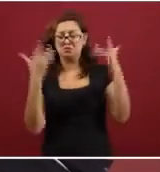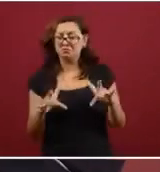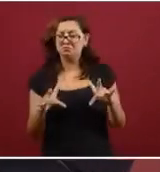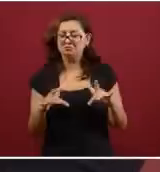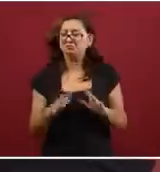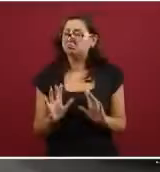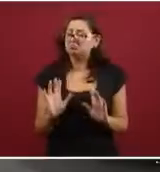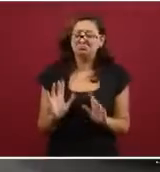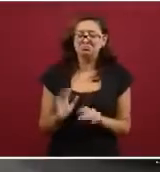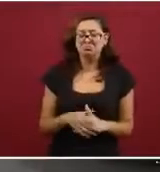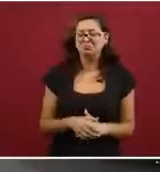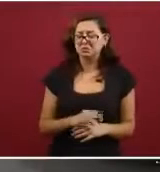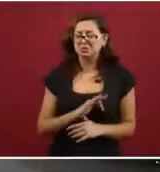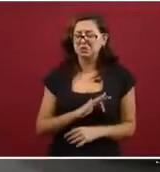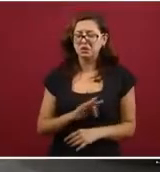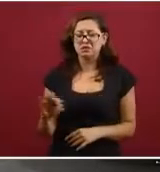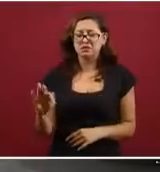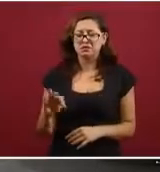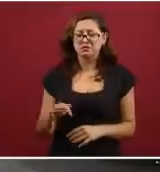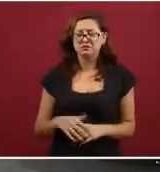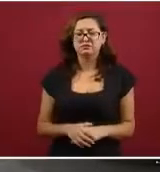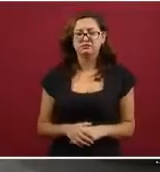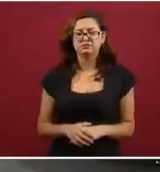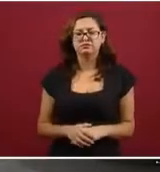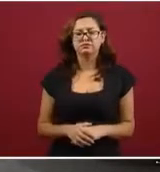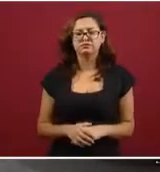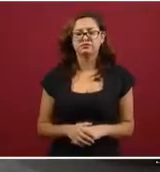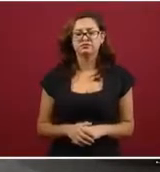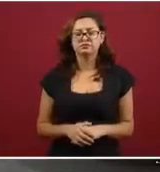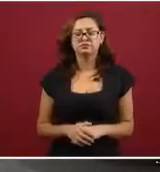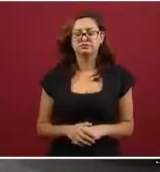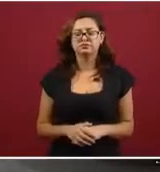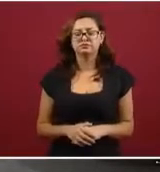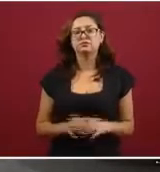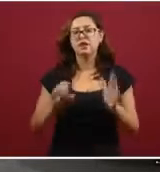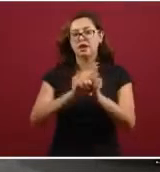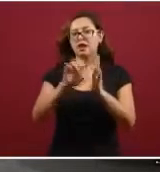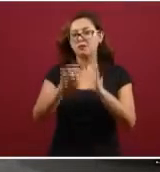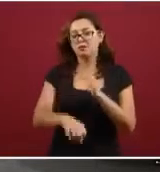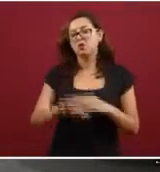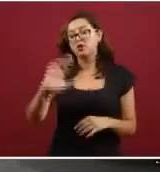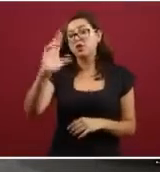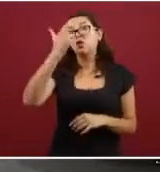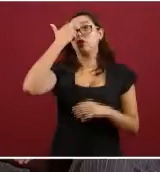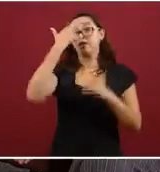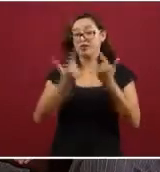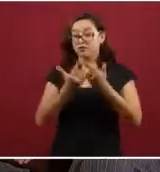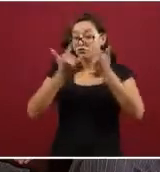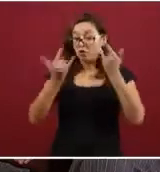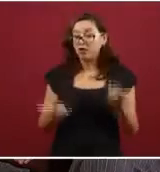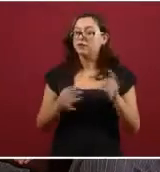Yo nada más les pongo de ejemplo, por eso es importante la historia.